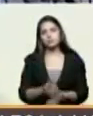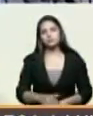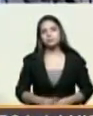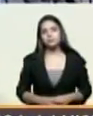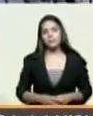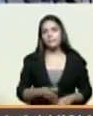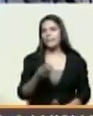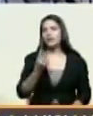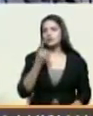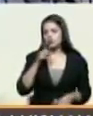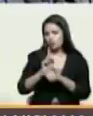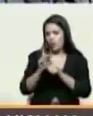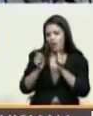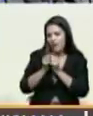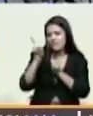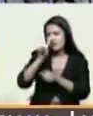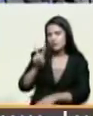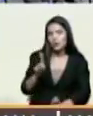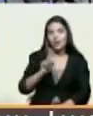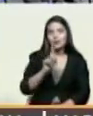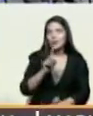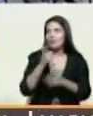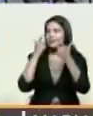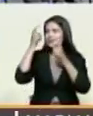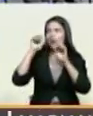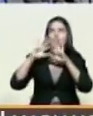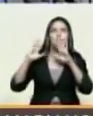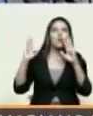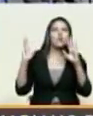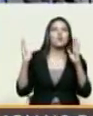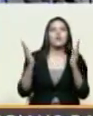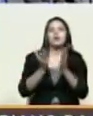No es solo Venezuela, Chávez se convirtió en una estrella